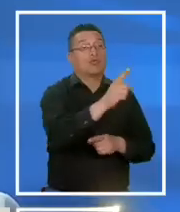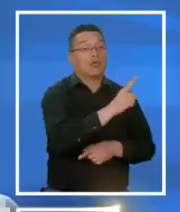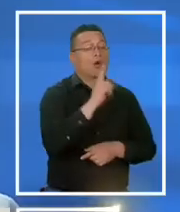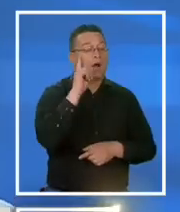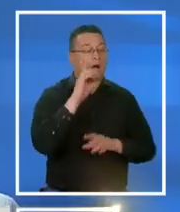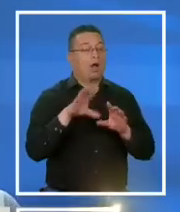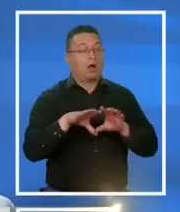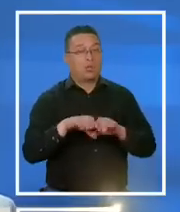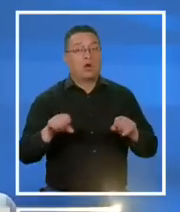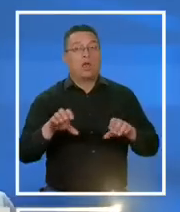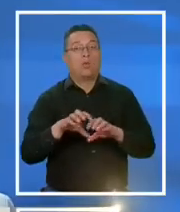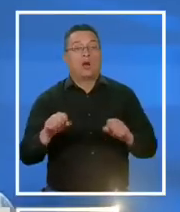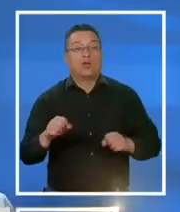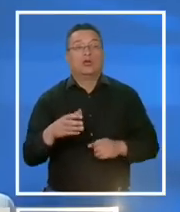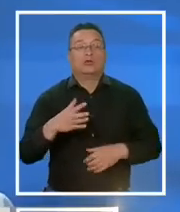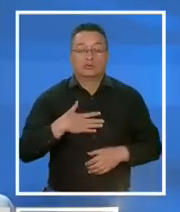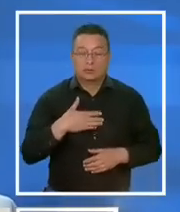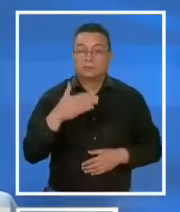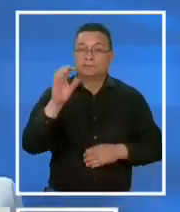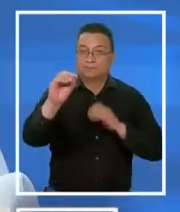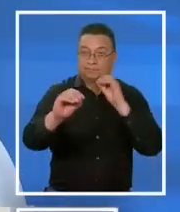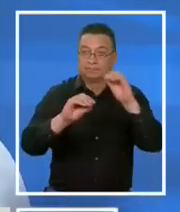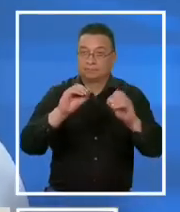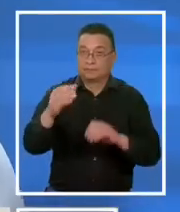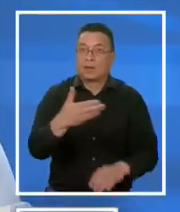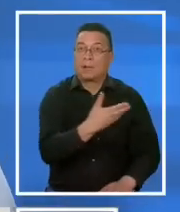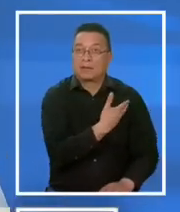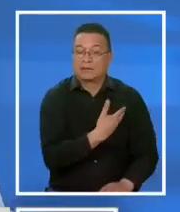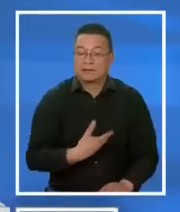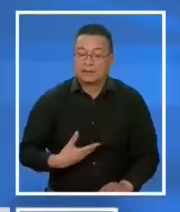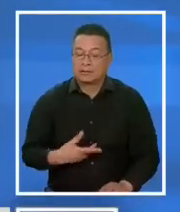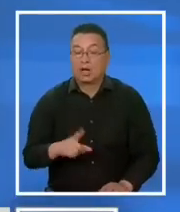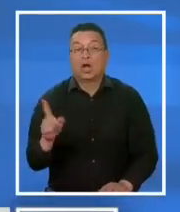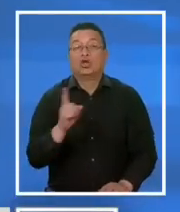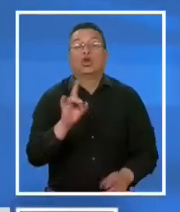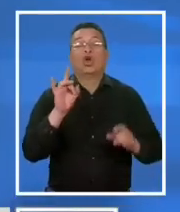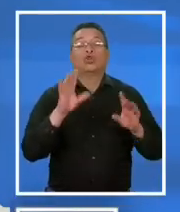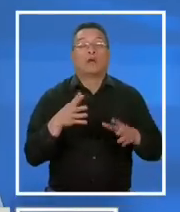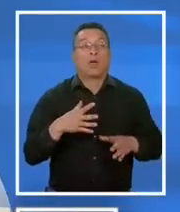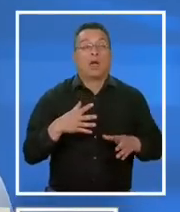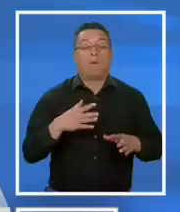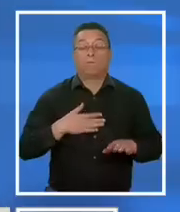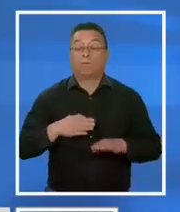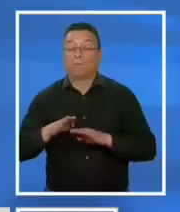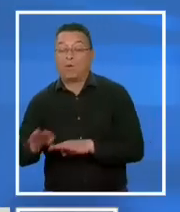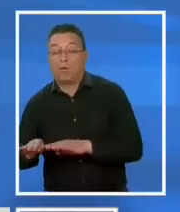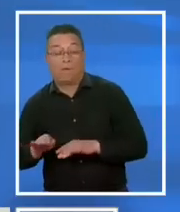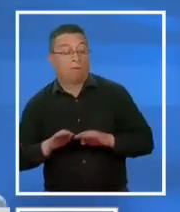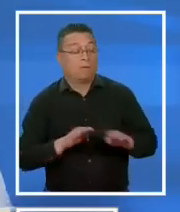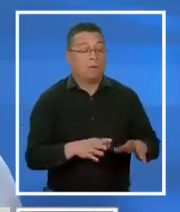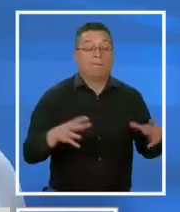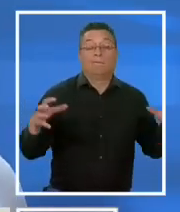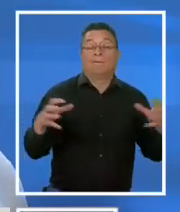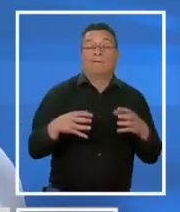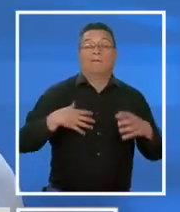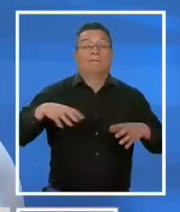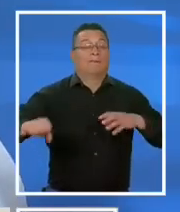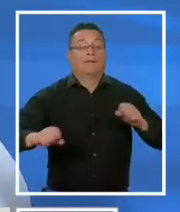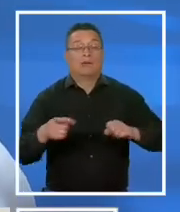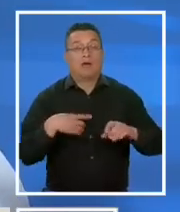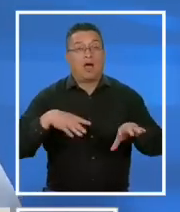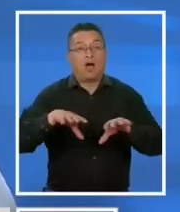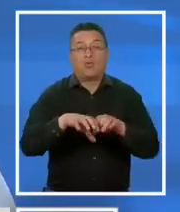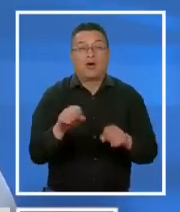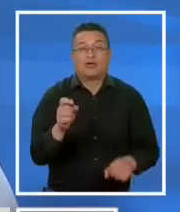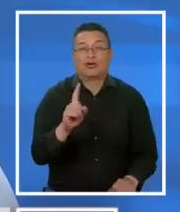estamos confluyendo Entonces yo la invitación que le hago al presidente es que no se banderice por aquella posición más extrema que no concita